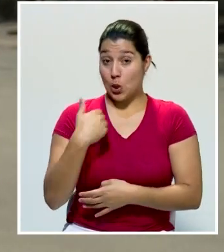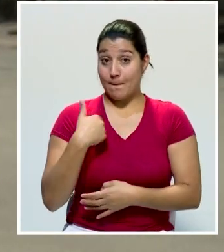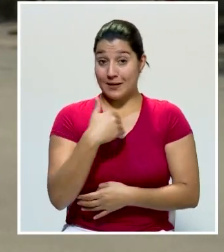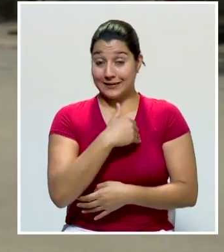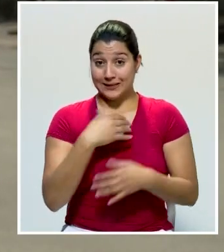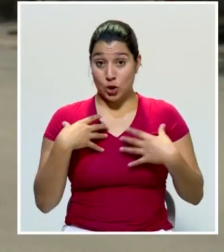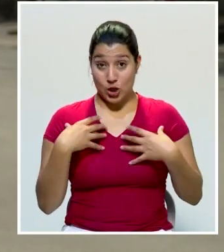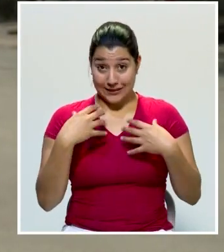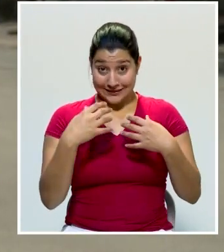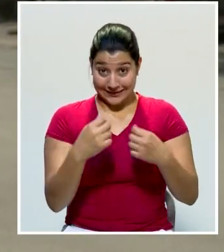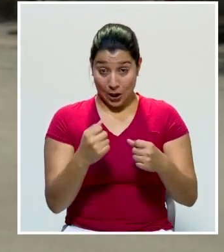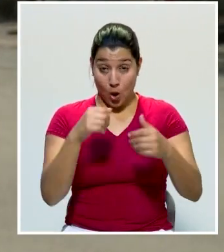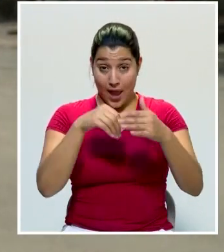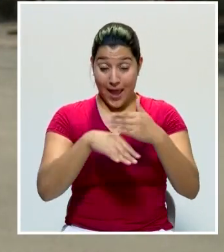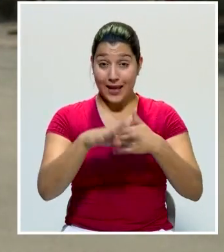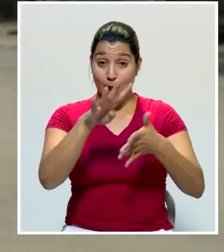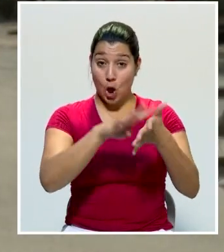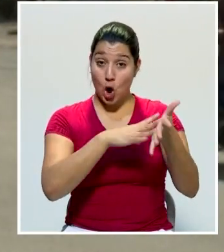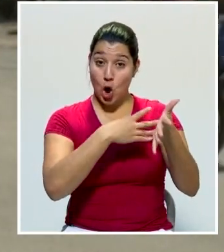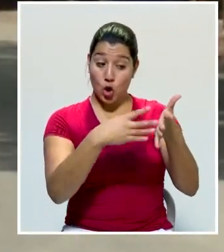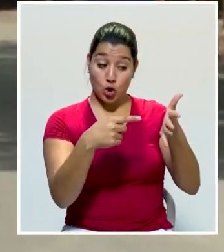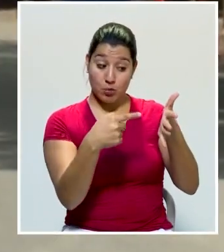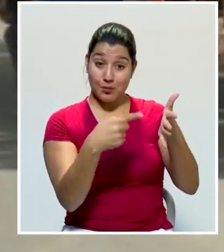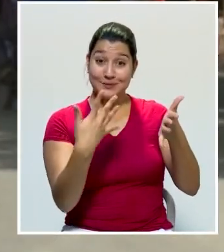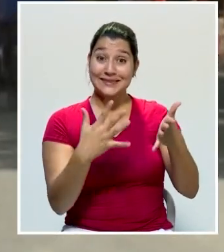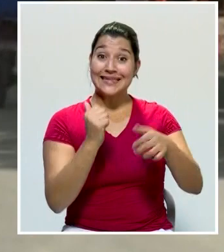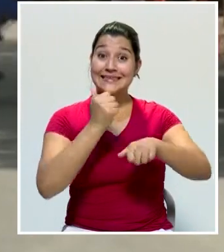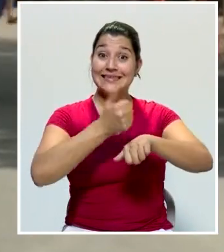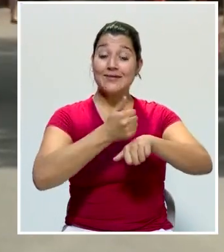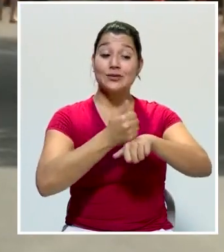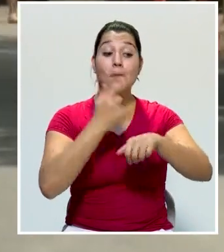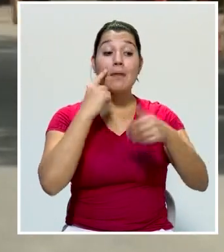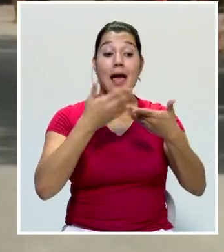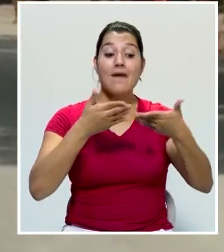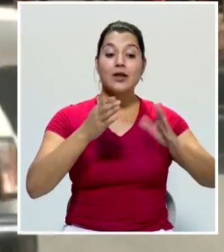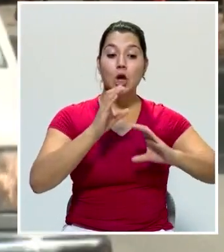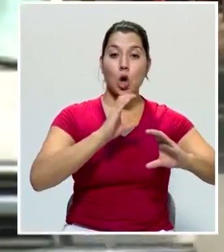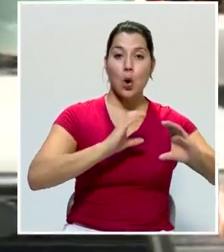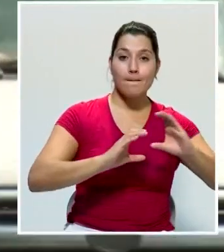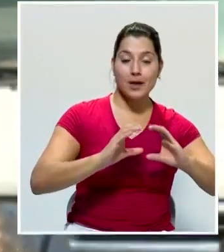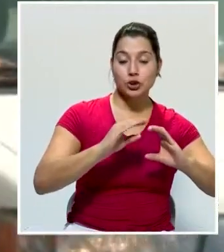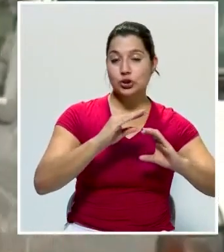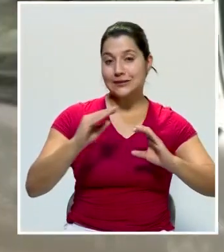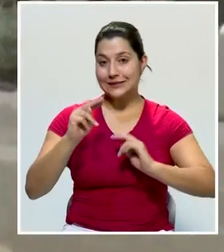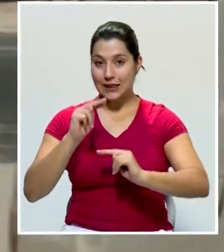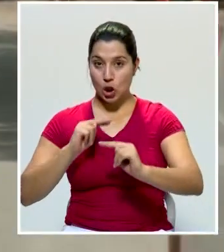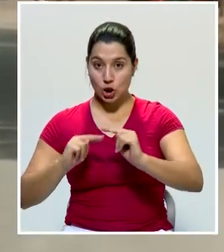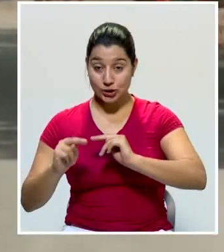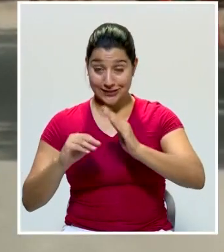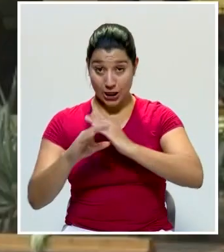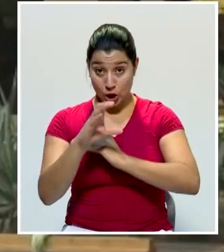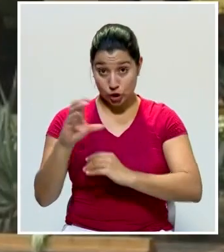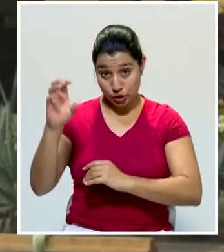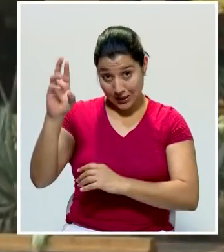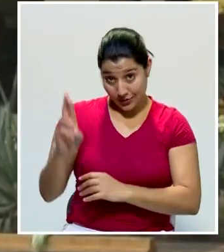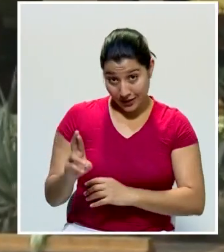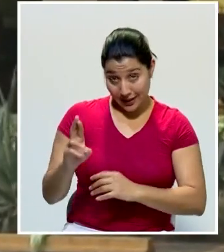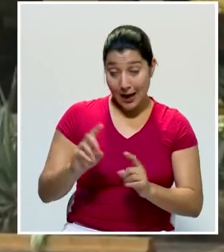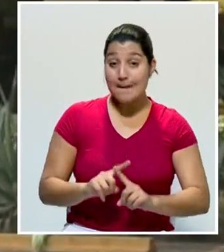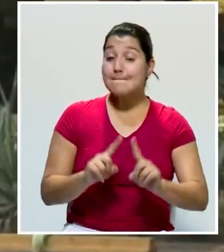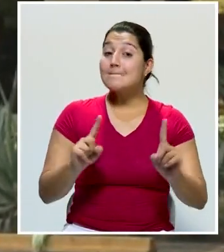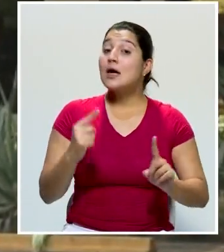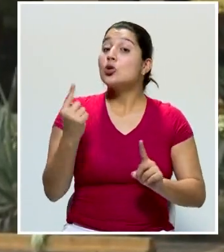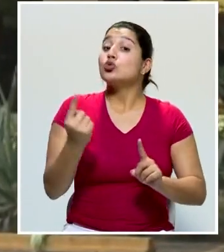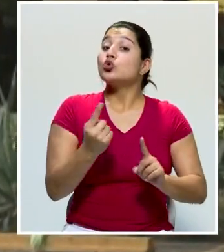el cronograma que establecieron para la apertura gradual de los locales comerciales y de la actividad económica del país. Sin embargo, solo podrán hacerlo